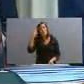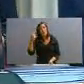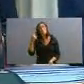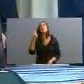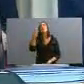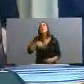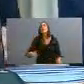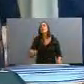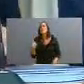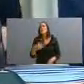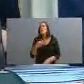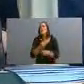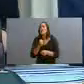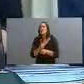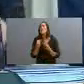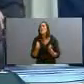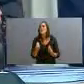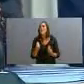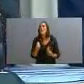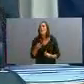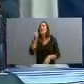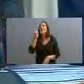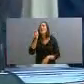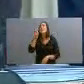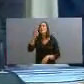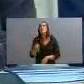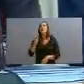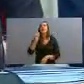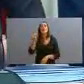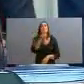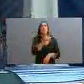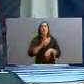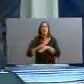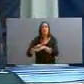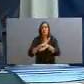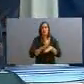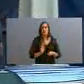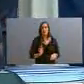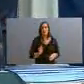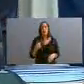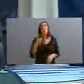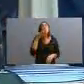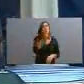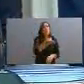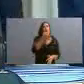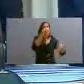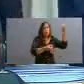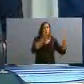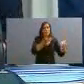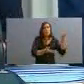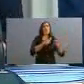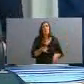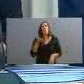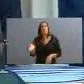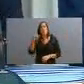hacer también es establecer las responsabilidades, porque pidiéndole a la justicia y a las policías provinciales, porque si uno